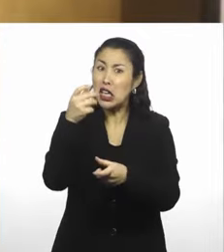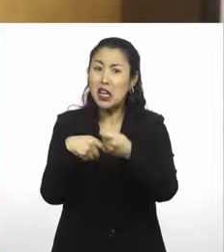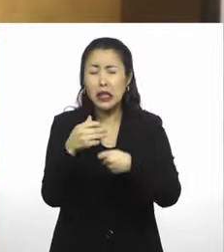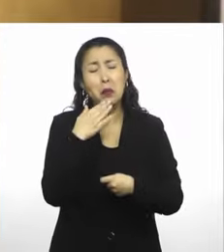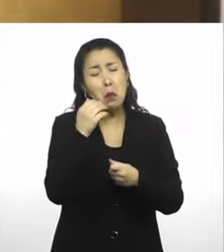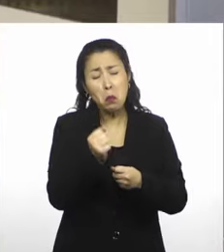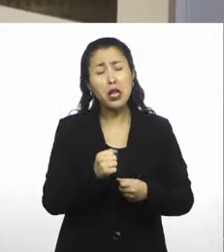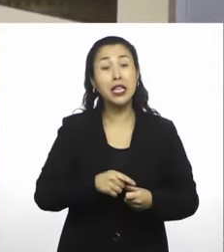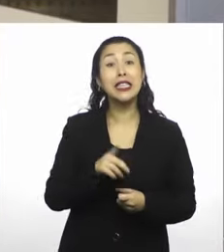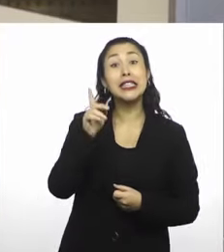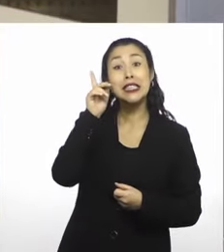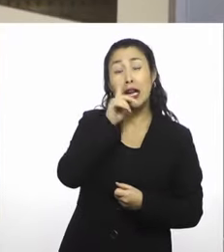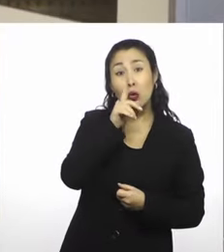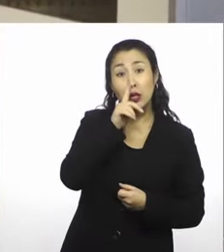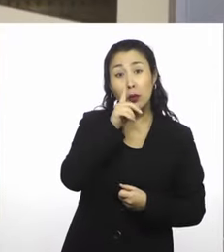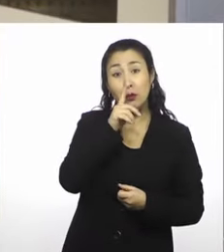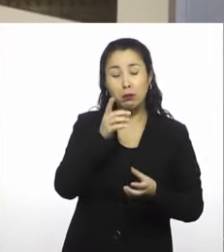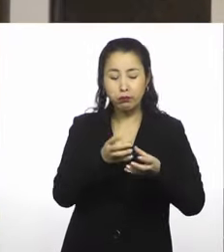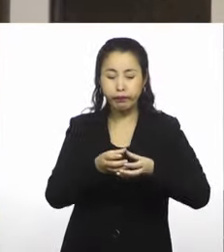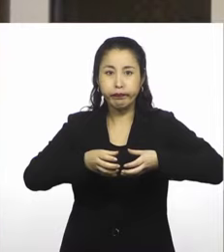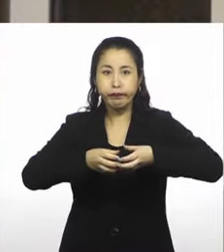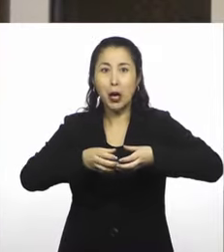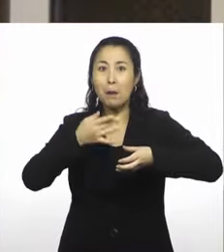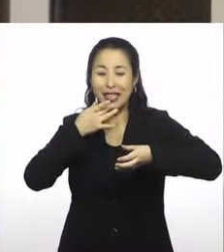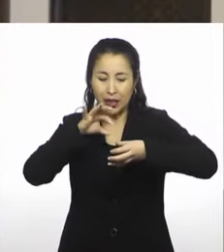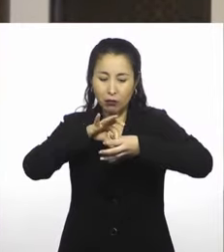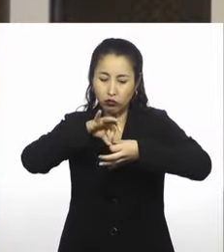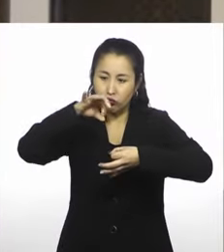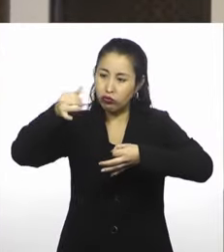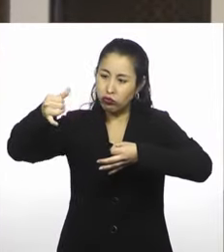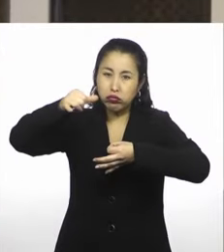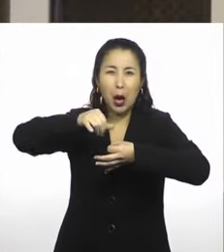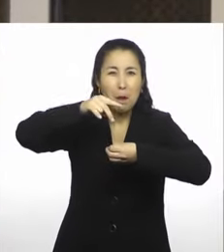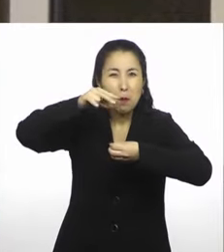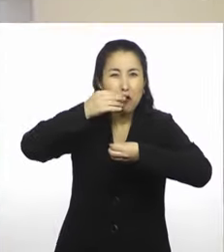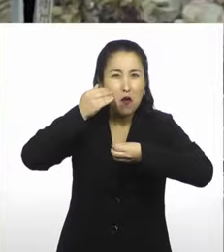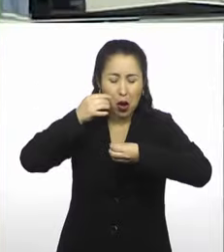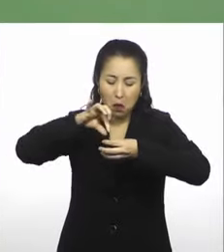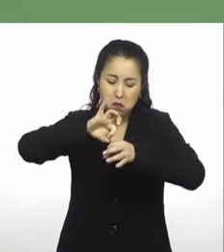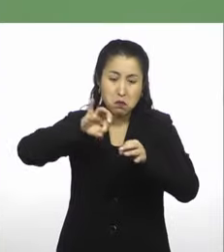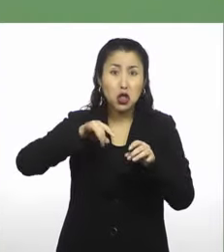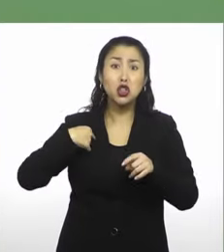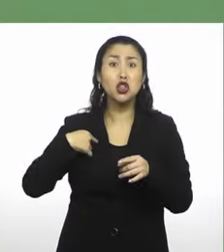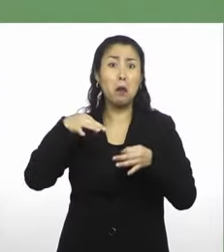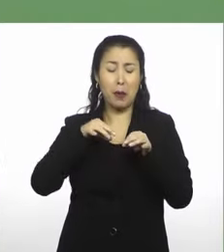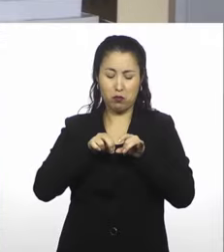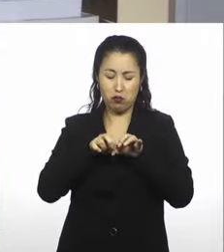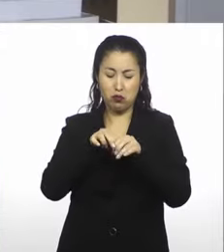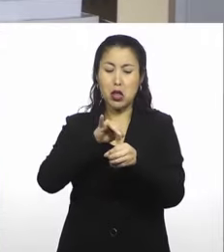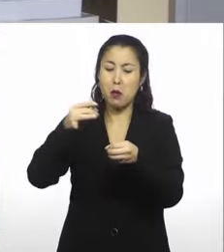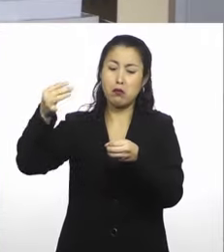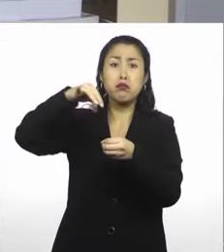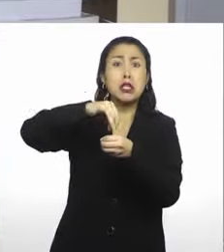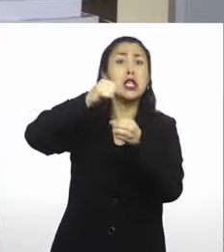un recipiente para poder agregar el bicarbonato de sodio. Yo lo hice de cartón, pero podrías ocupar cualquier otro material. Nuestro primer experimento